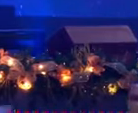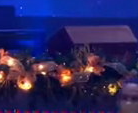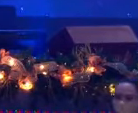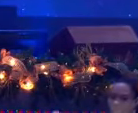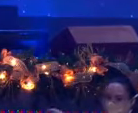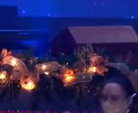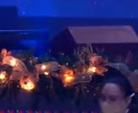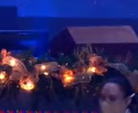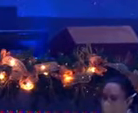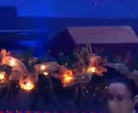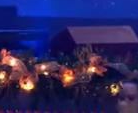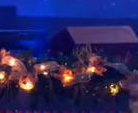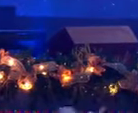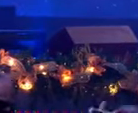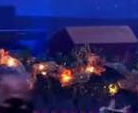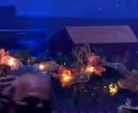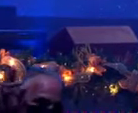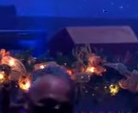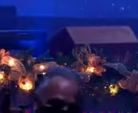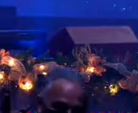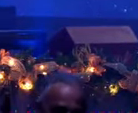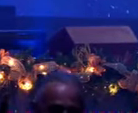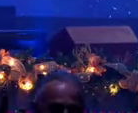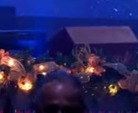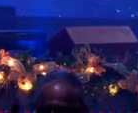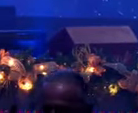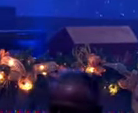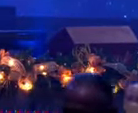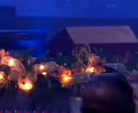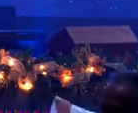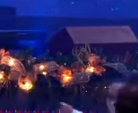llegamos a la casa del Señor.